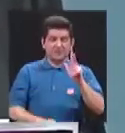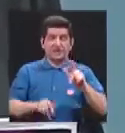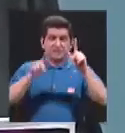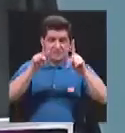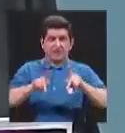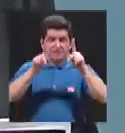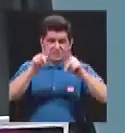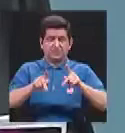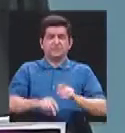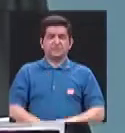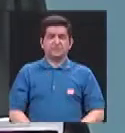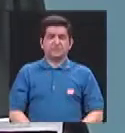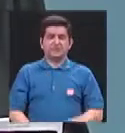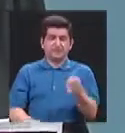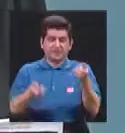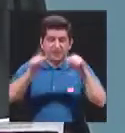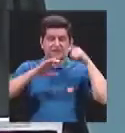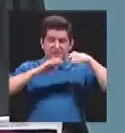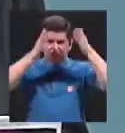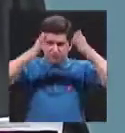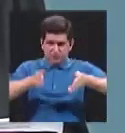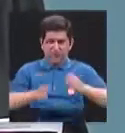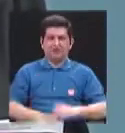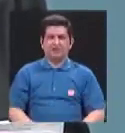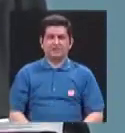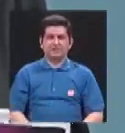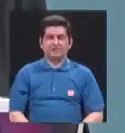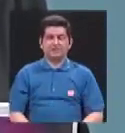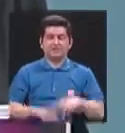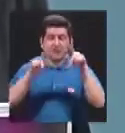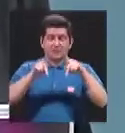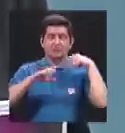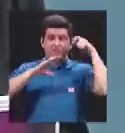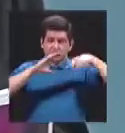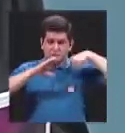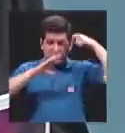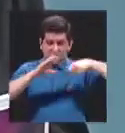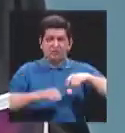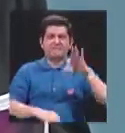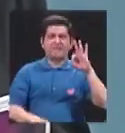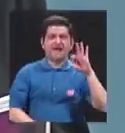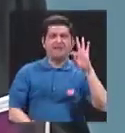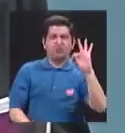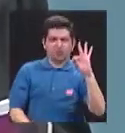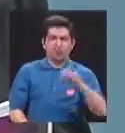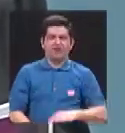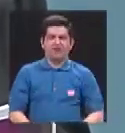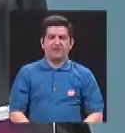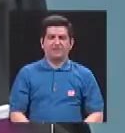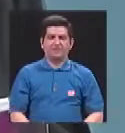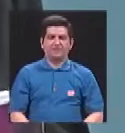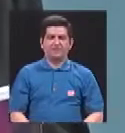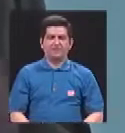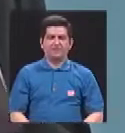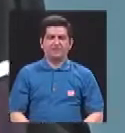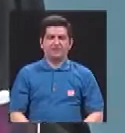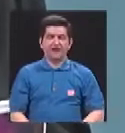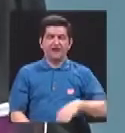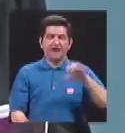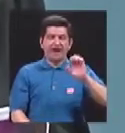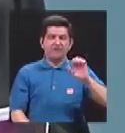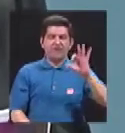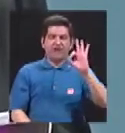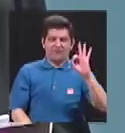visita de estos tres ilustres cineastas o personajes de cine, Fernando Trueba,